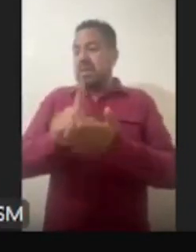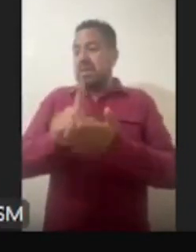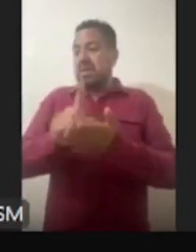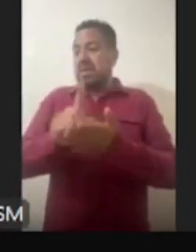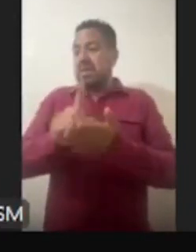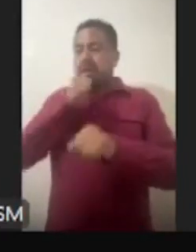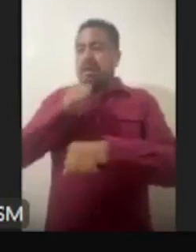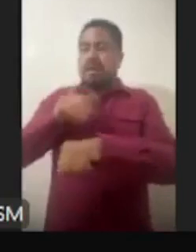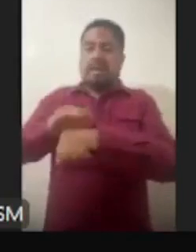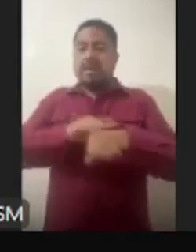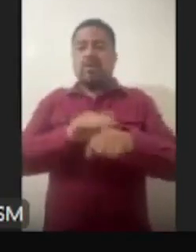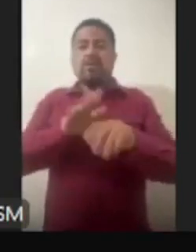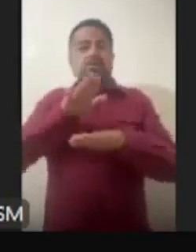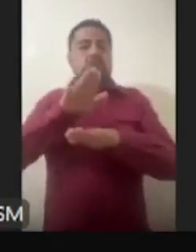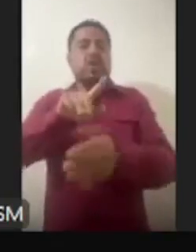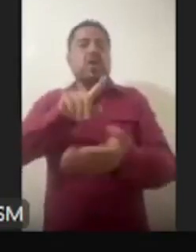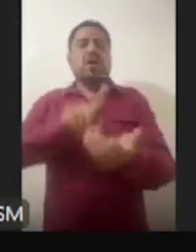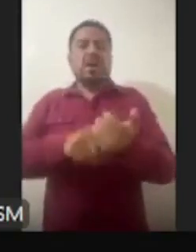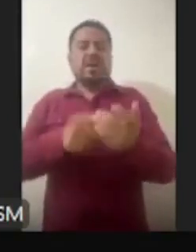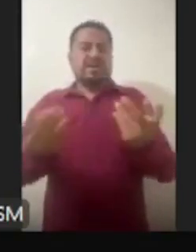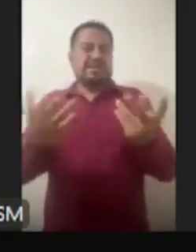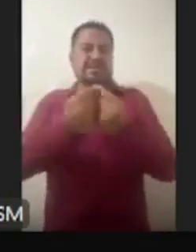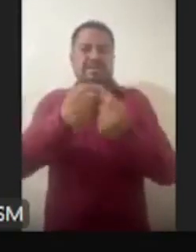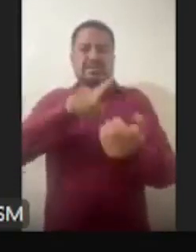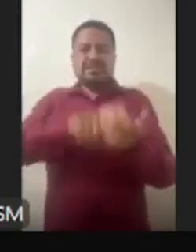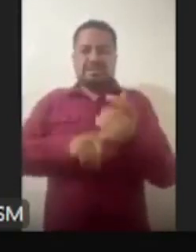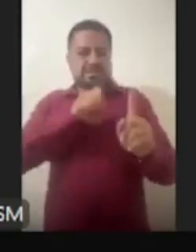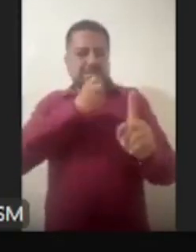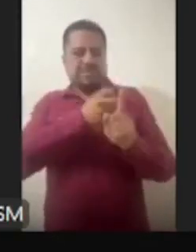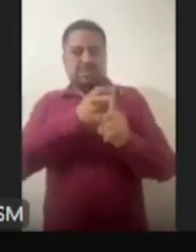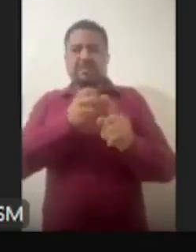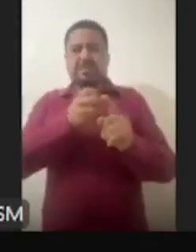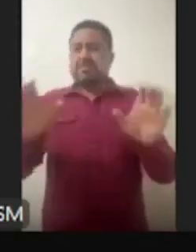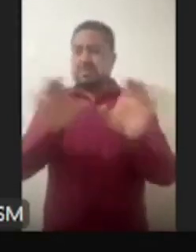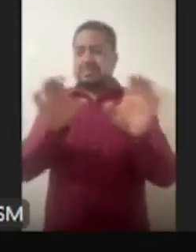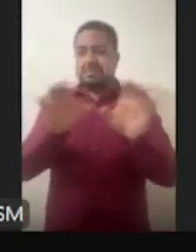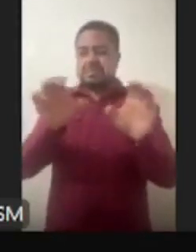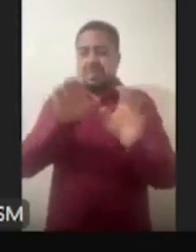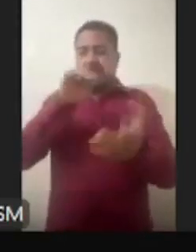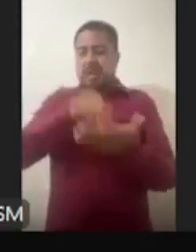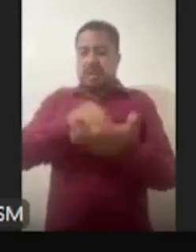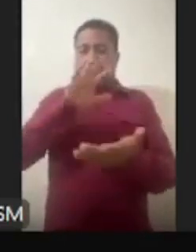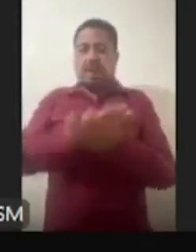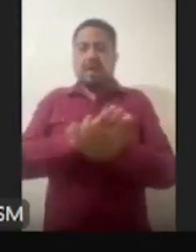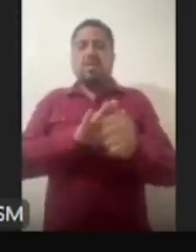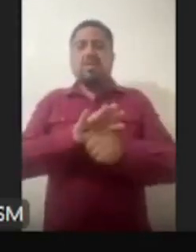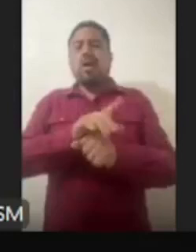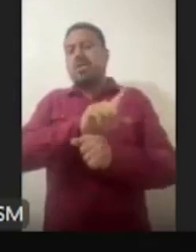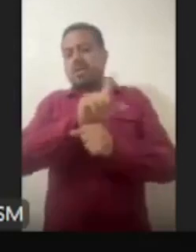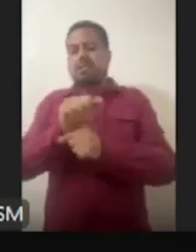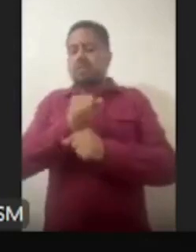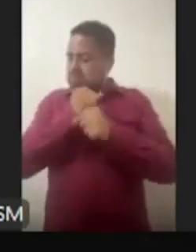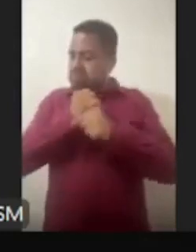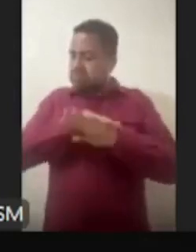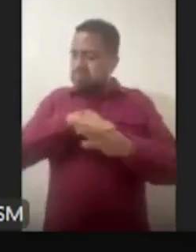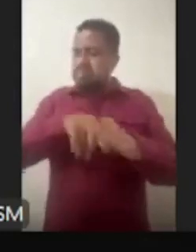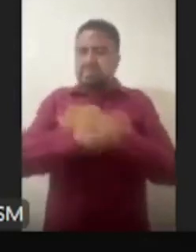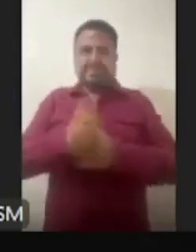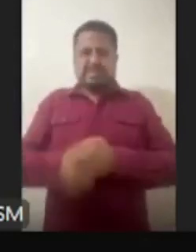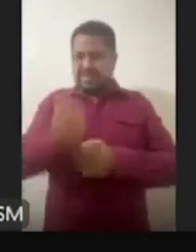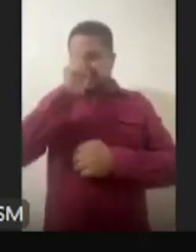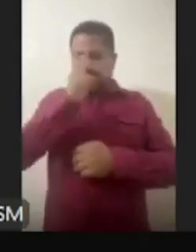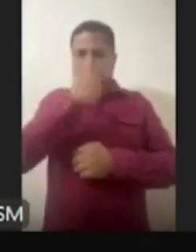sobre el cumplimiento de la misma. De las constancias que obran en autos del expediente y después de realizar un análisis exhaustivo de cada una de ellas, se advierte que la